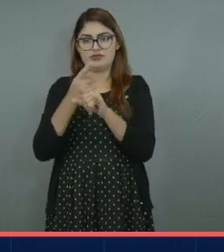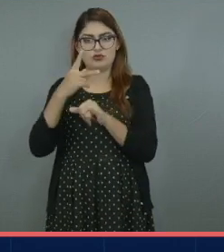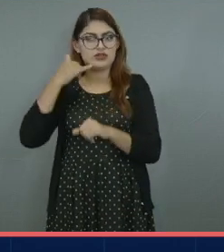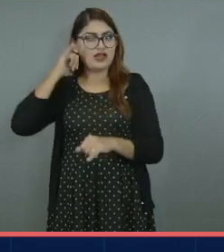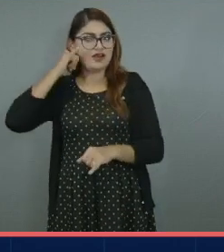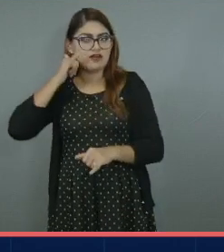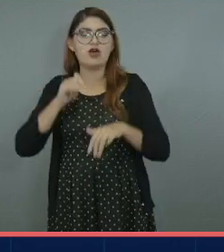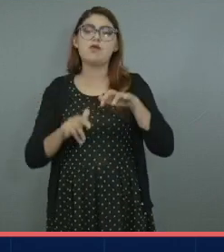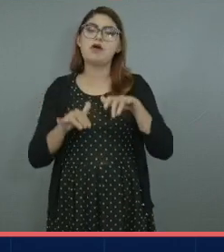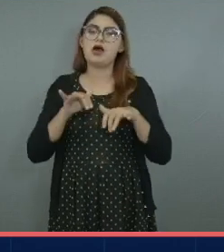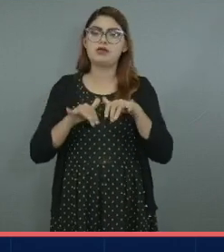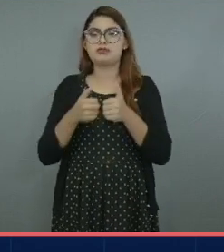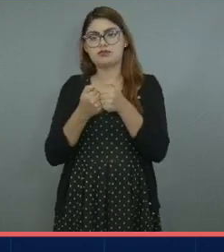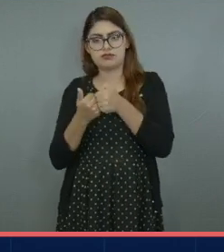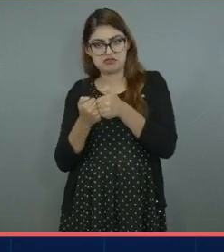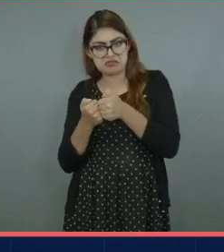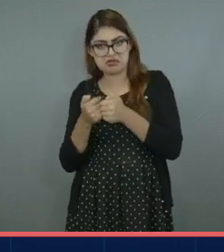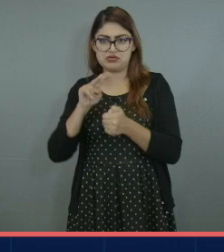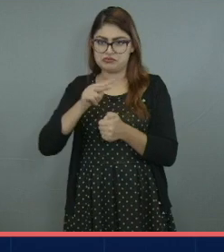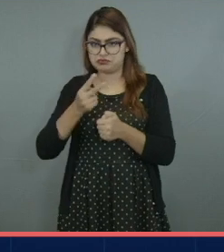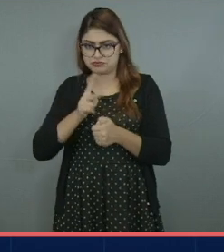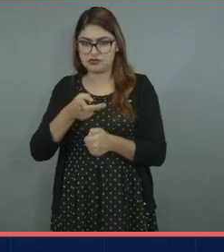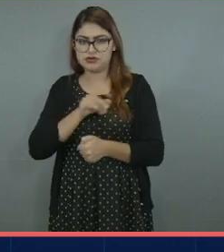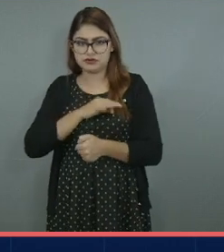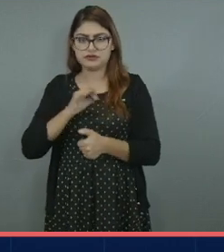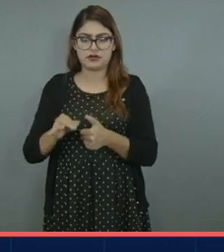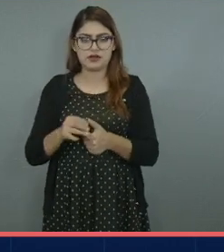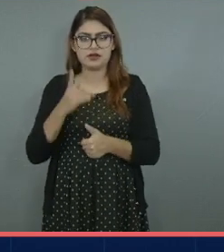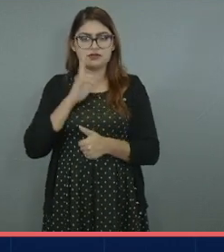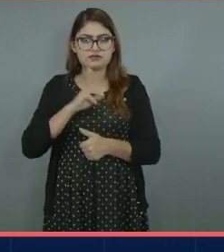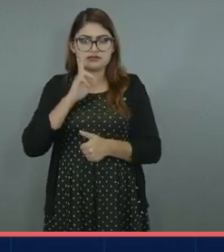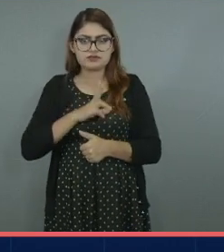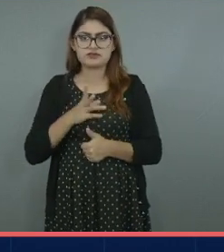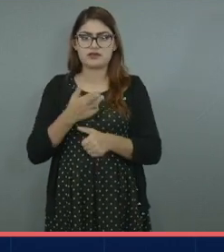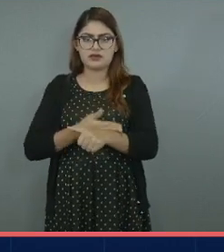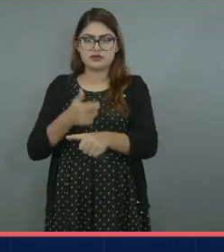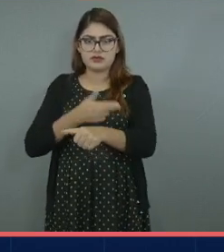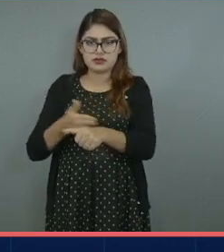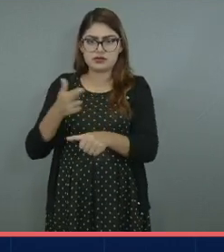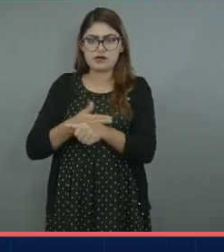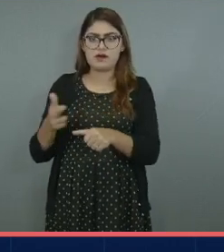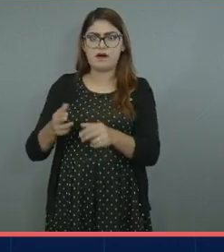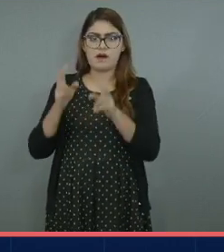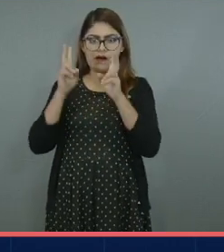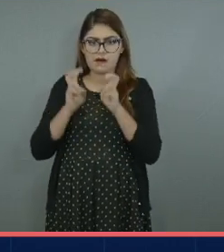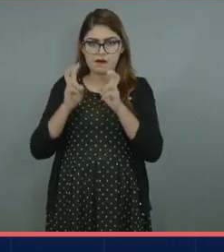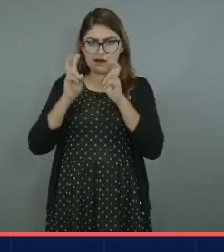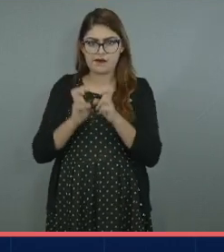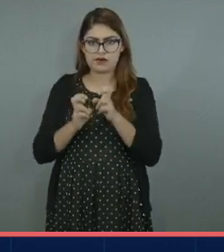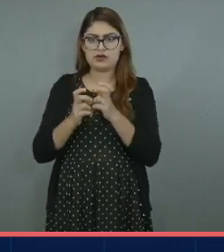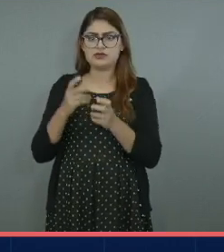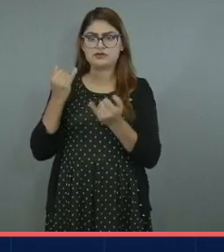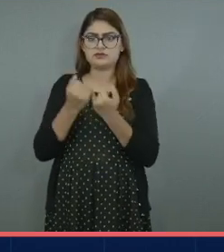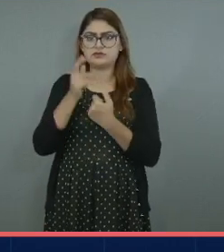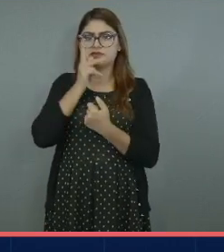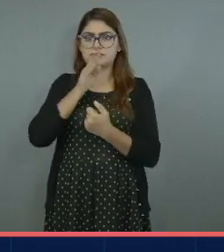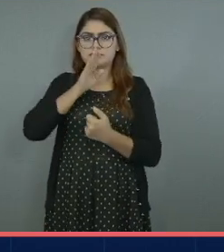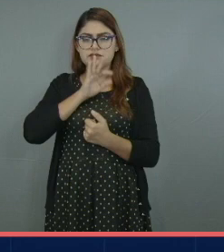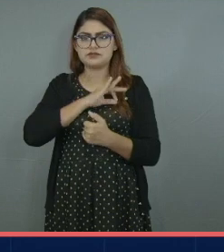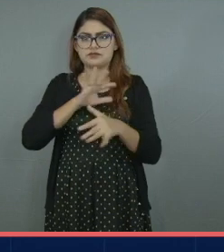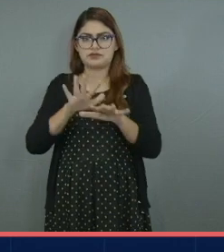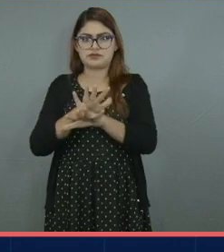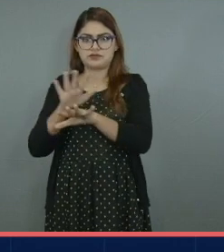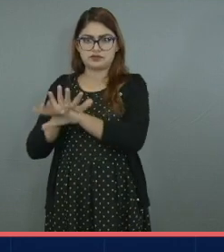su cuenta, van a poder ver su ahorro, van a poder hacer trámites. Papá o mamá va a poder cambiarse de Afore desde